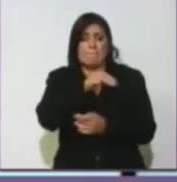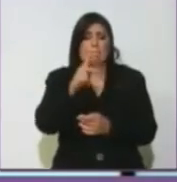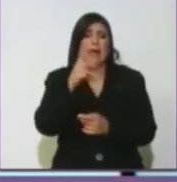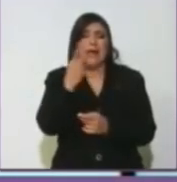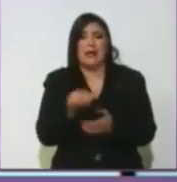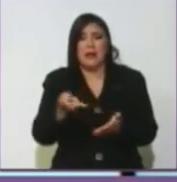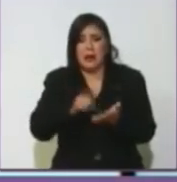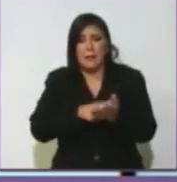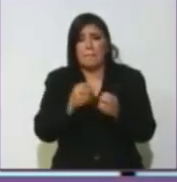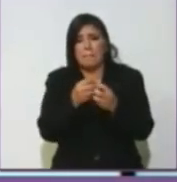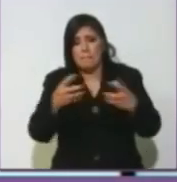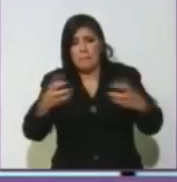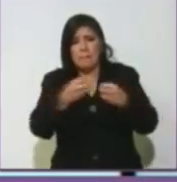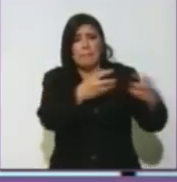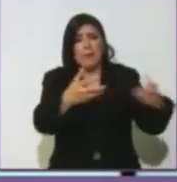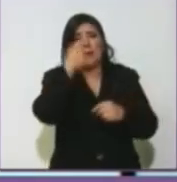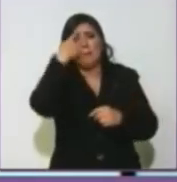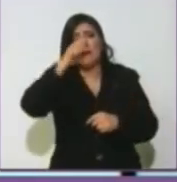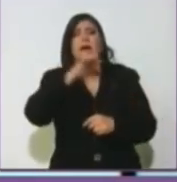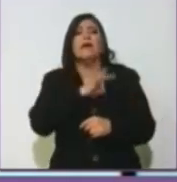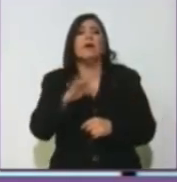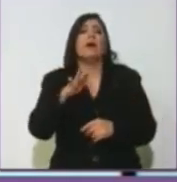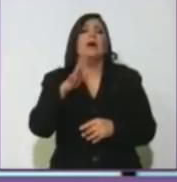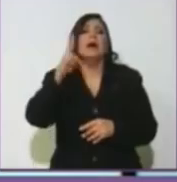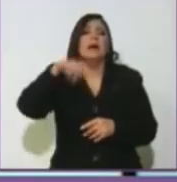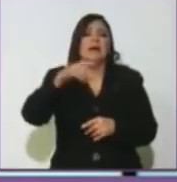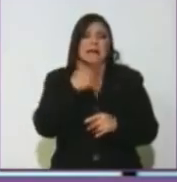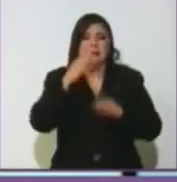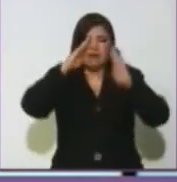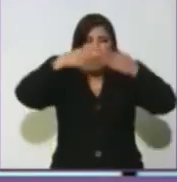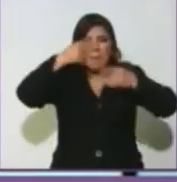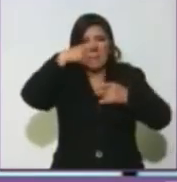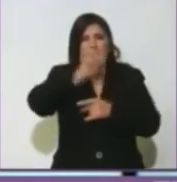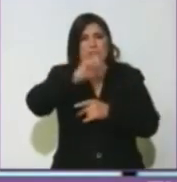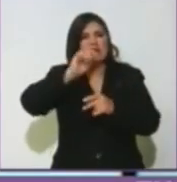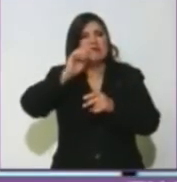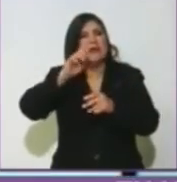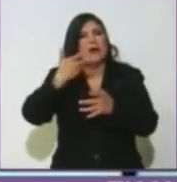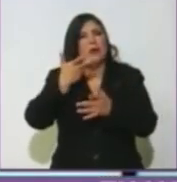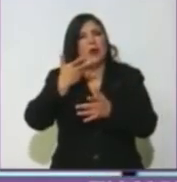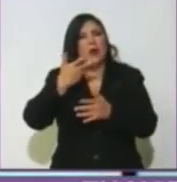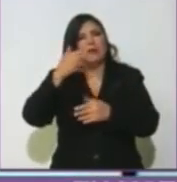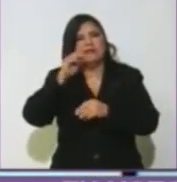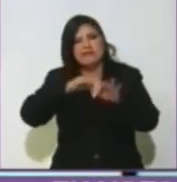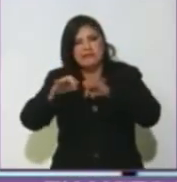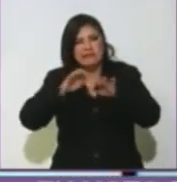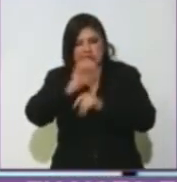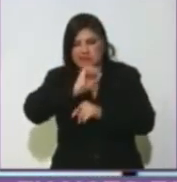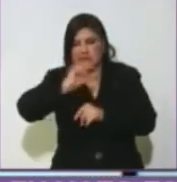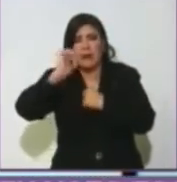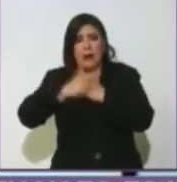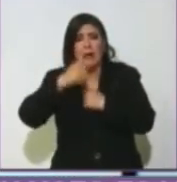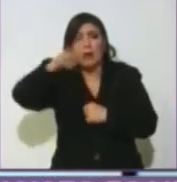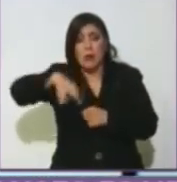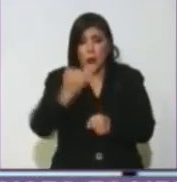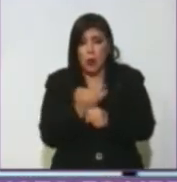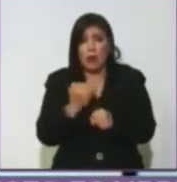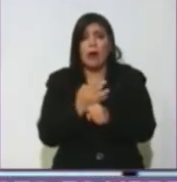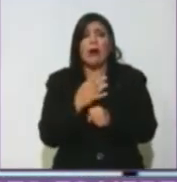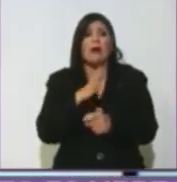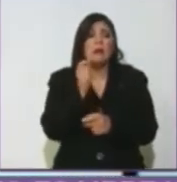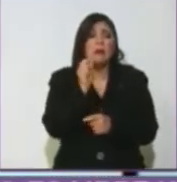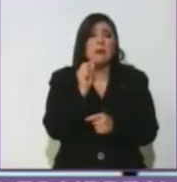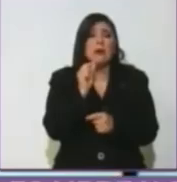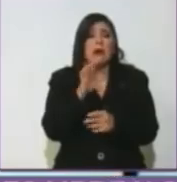nos tenemos que concentrar en su especialización hoy apenas tienen una capacidad para